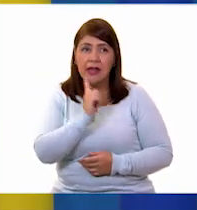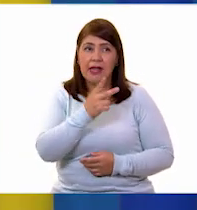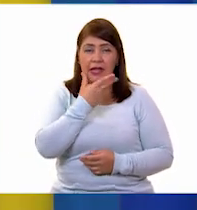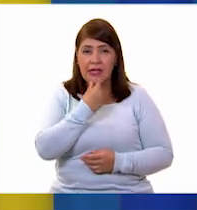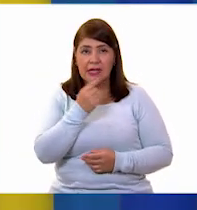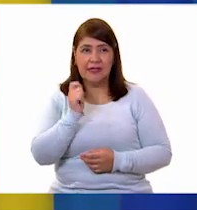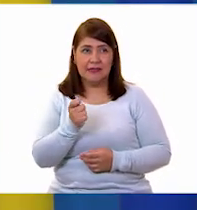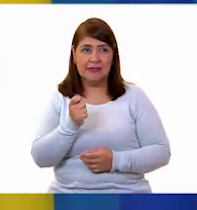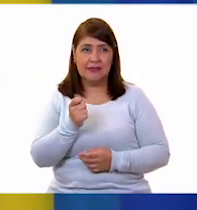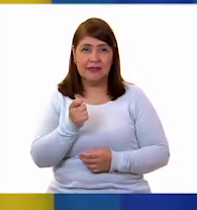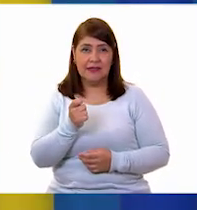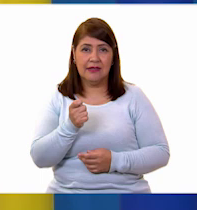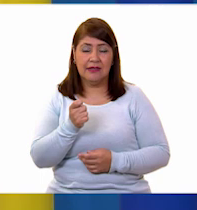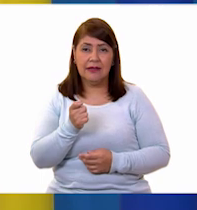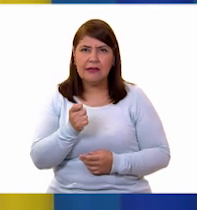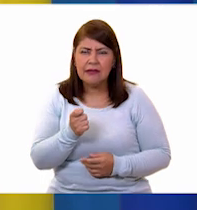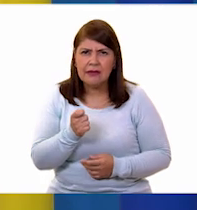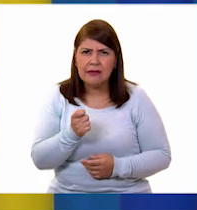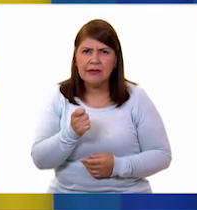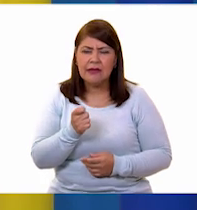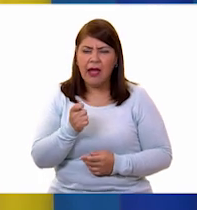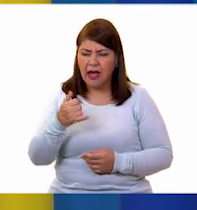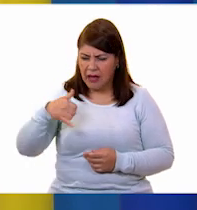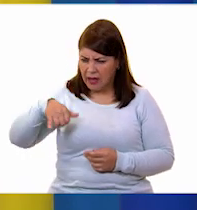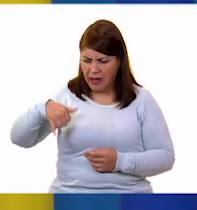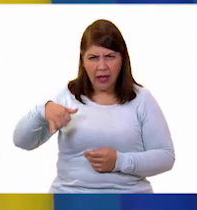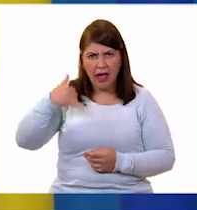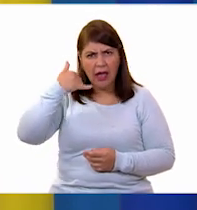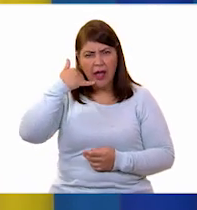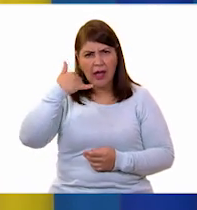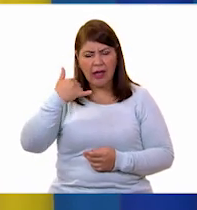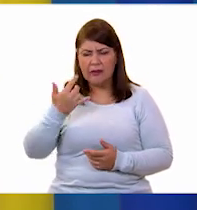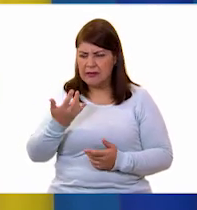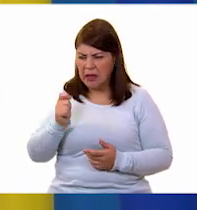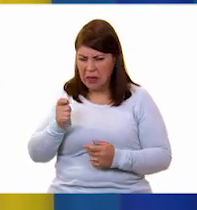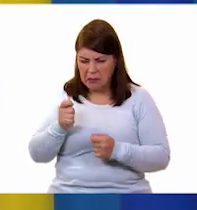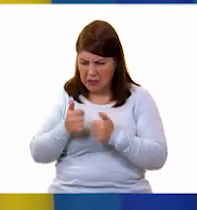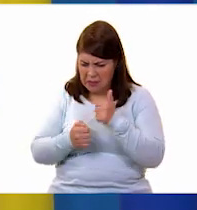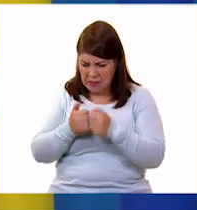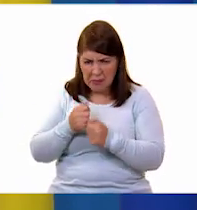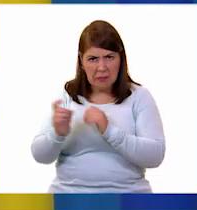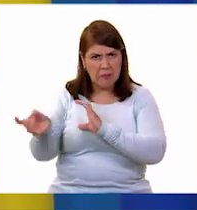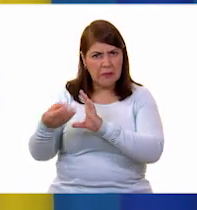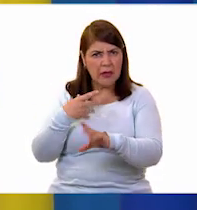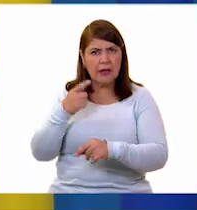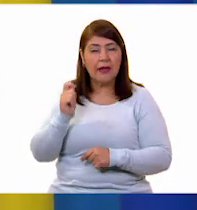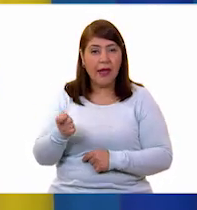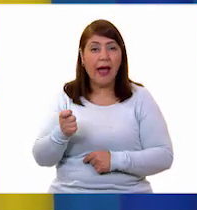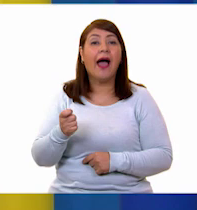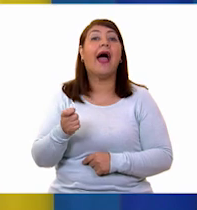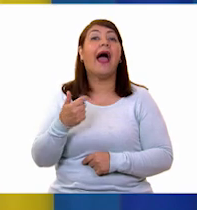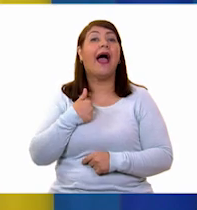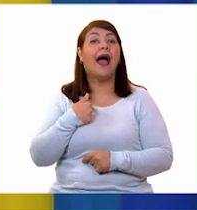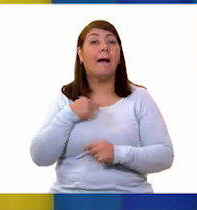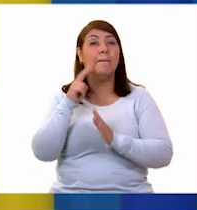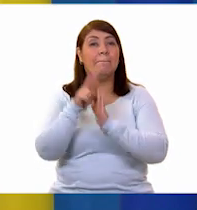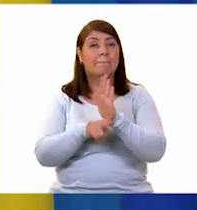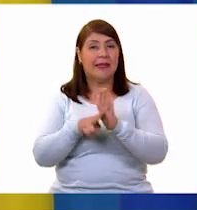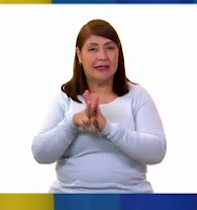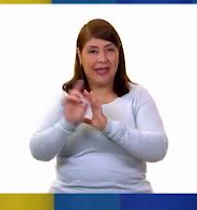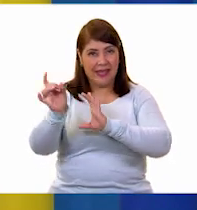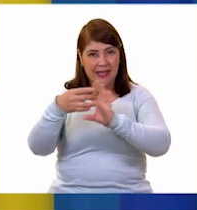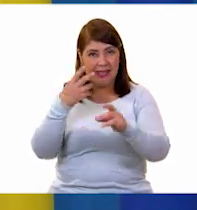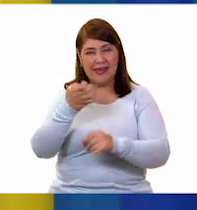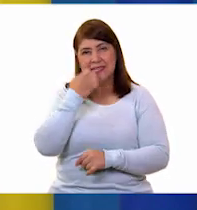alumnas. ¿Qué creen? Me acaba de llegar el mensaje que esperaba. Y es un video que nos envían desde la